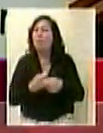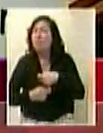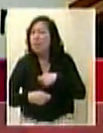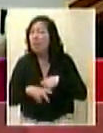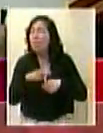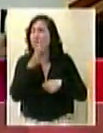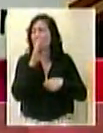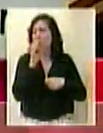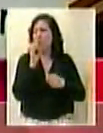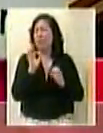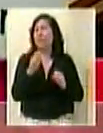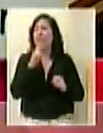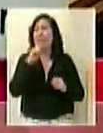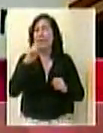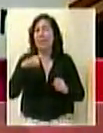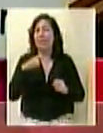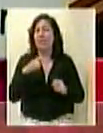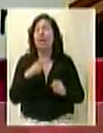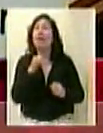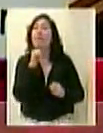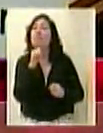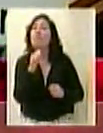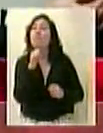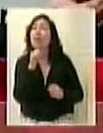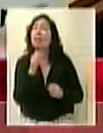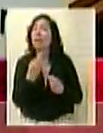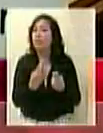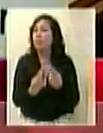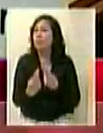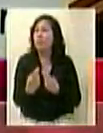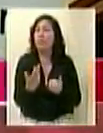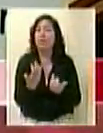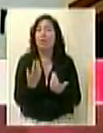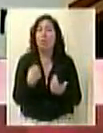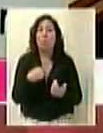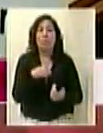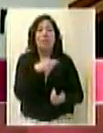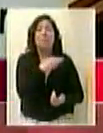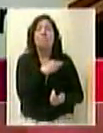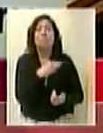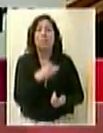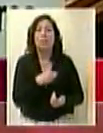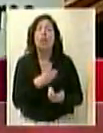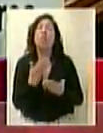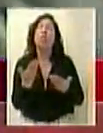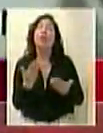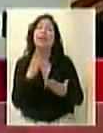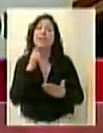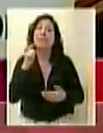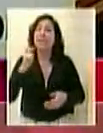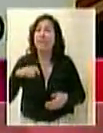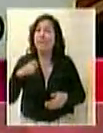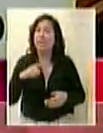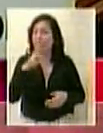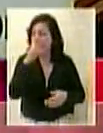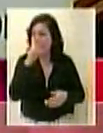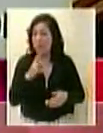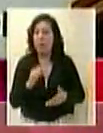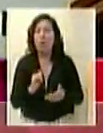y recoger así las necesidades y las carencias y trasladándole a nuestra ministra donde se necesita en el